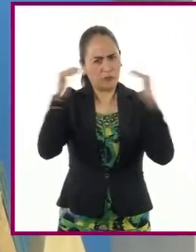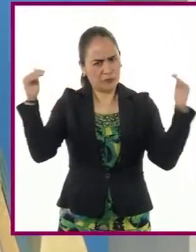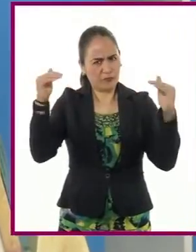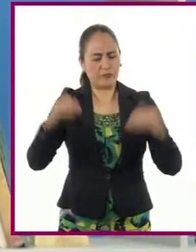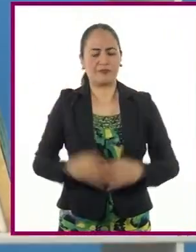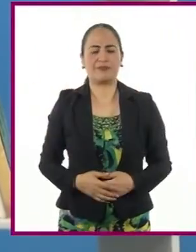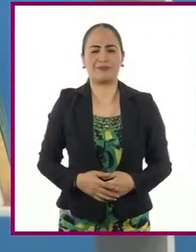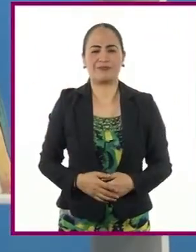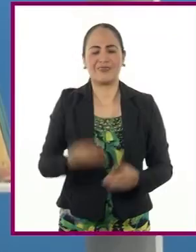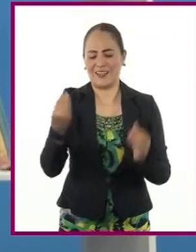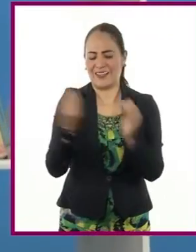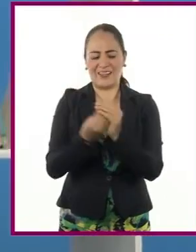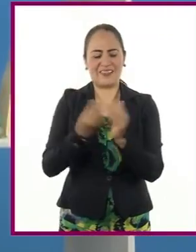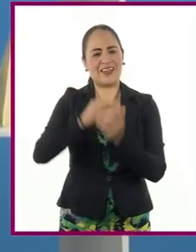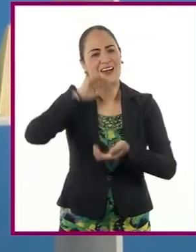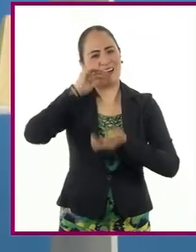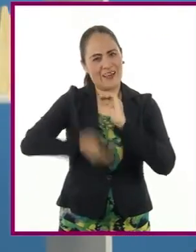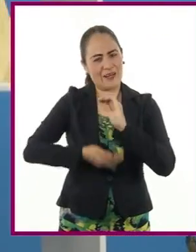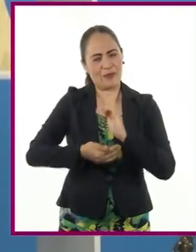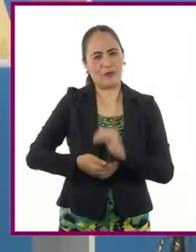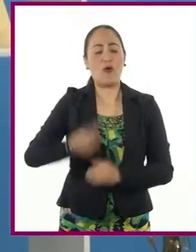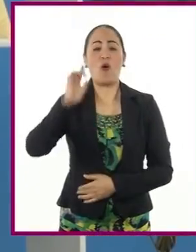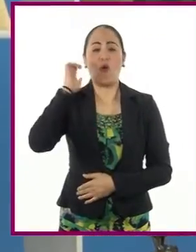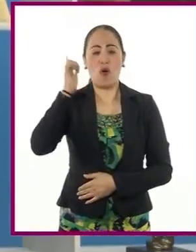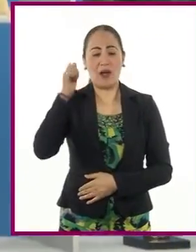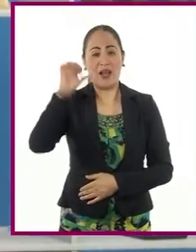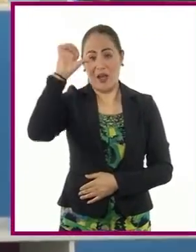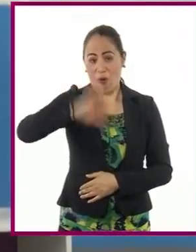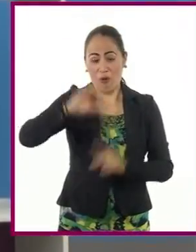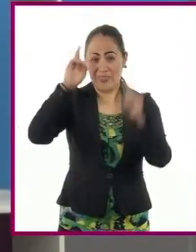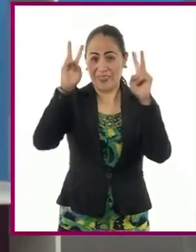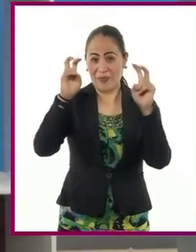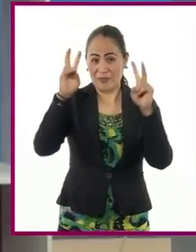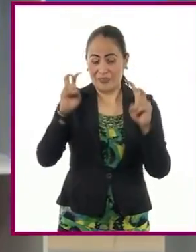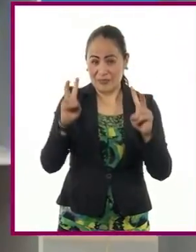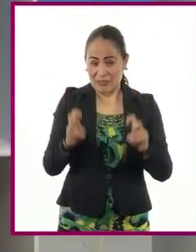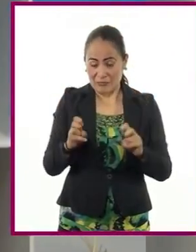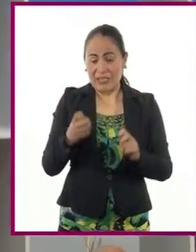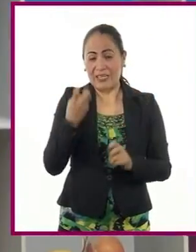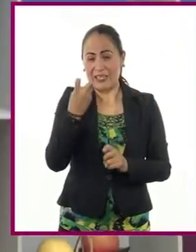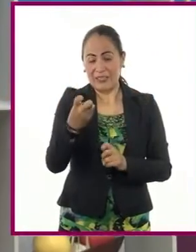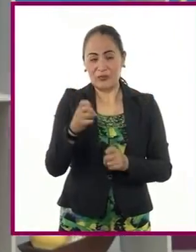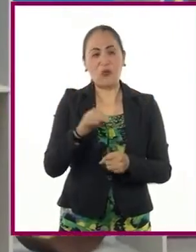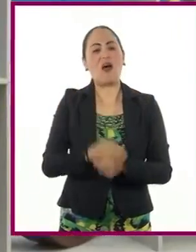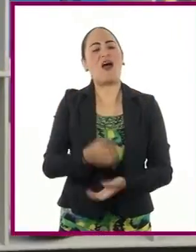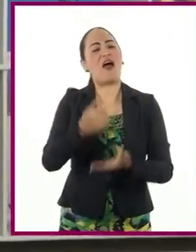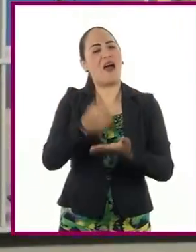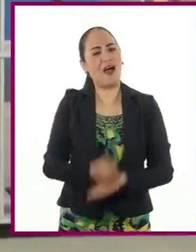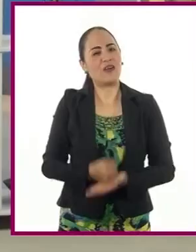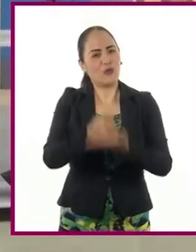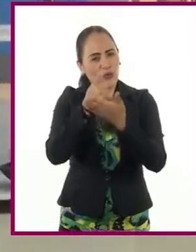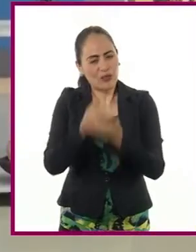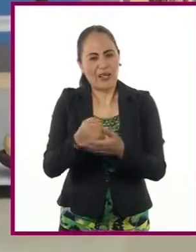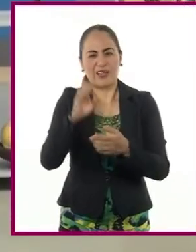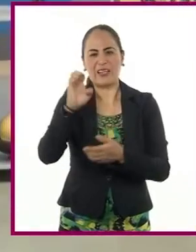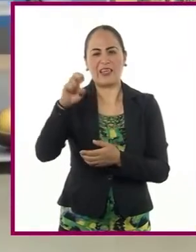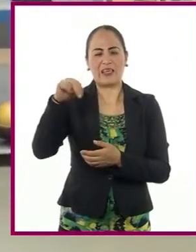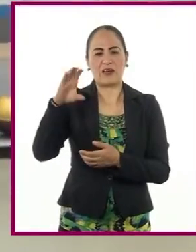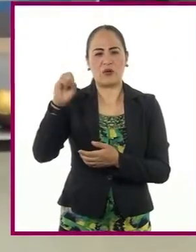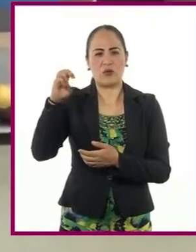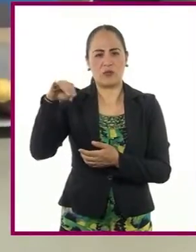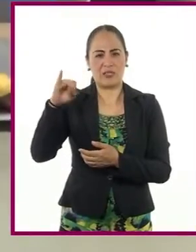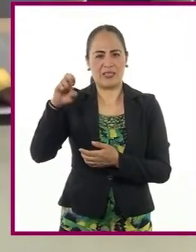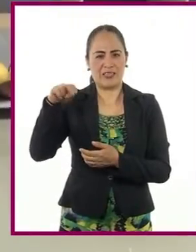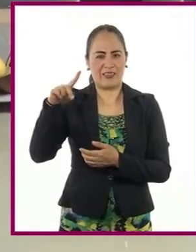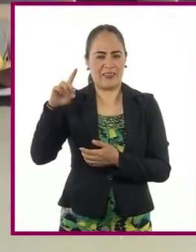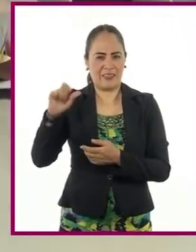Hemos llegado al final. Espero que los temas que se vieron les hayan servido para entender mejor la encomienda y el